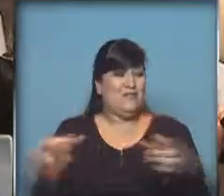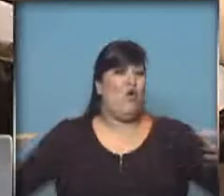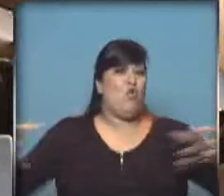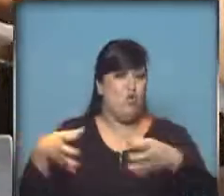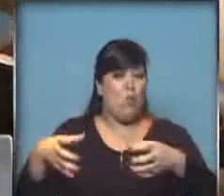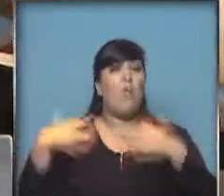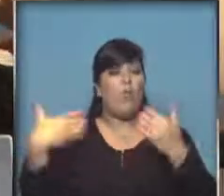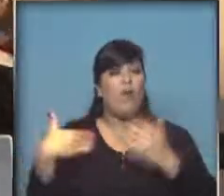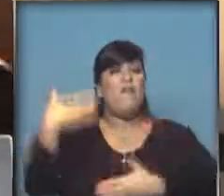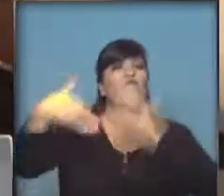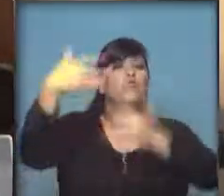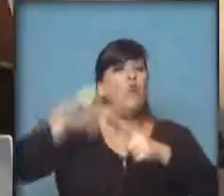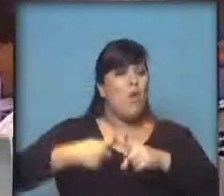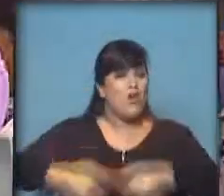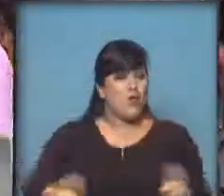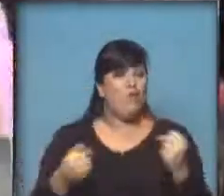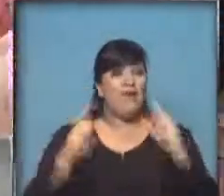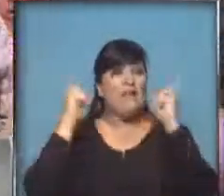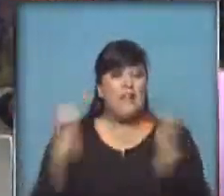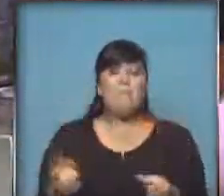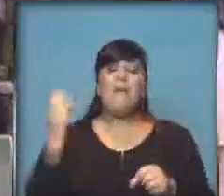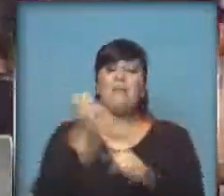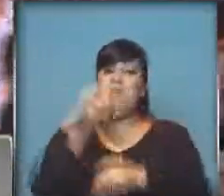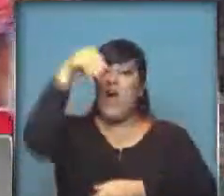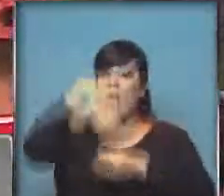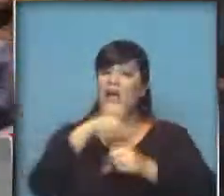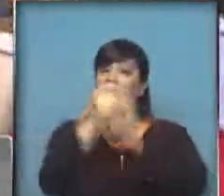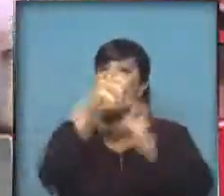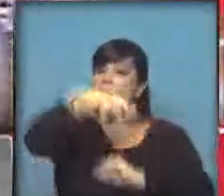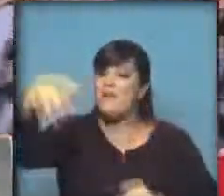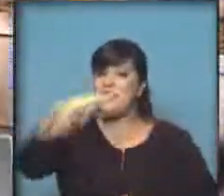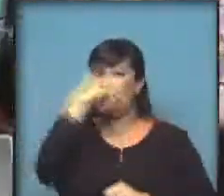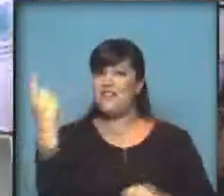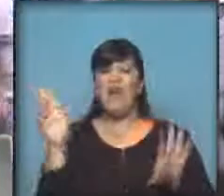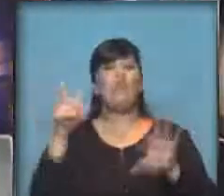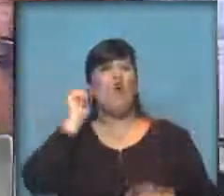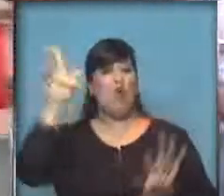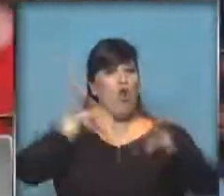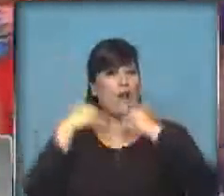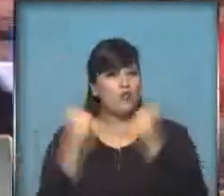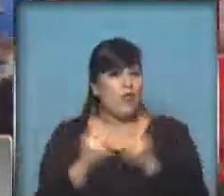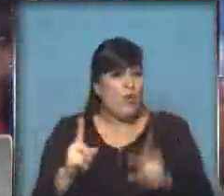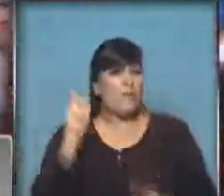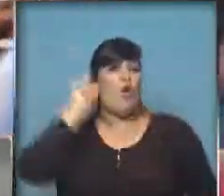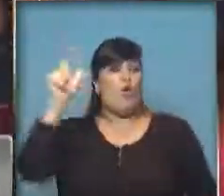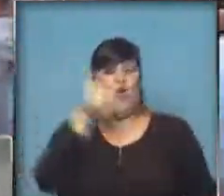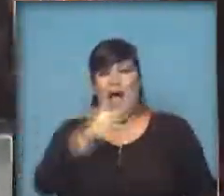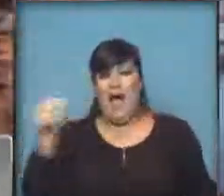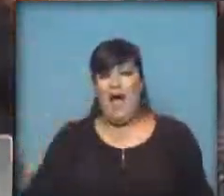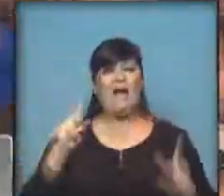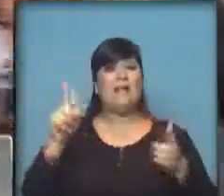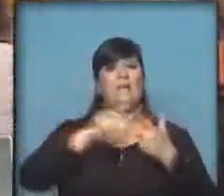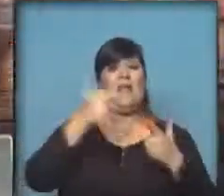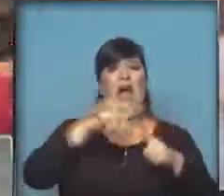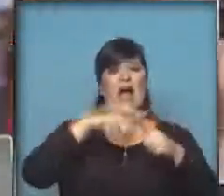pueden ser buenos cuadros políticos, pero también pueden ser excelentes funcionarios, logrando resultados, como todos conocemos, que ha logrado él en Aerolínea, Axel en